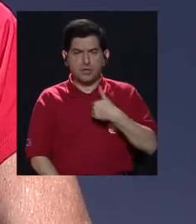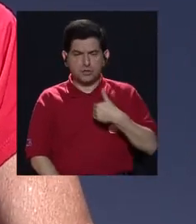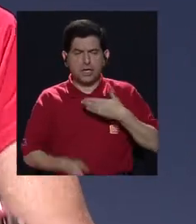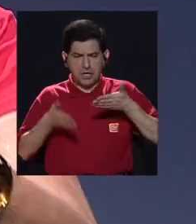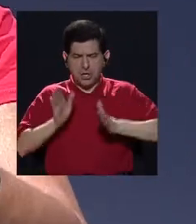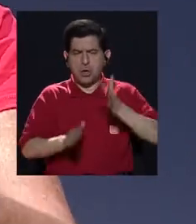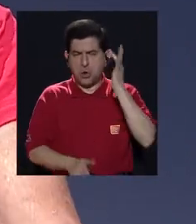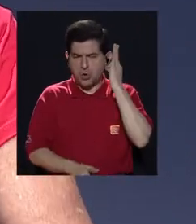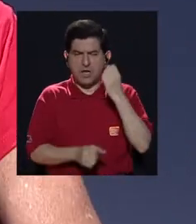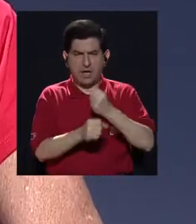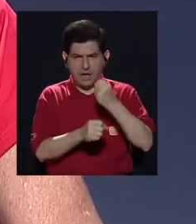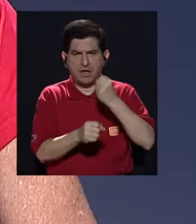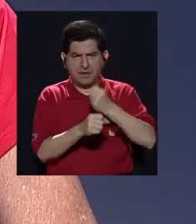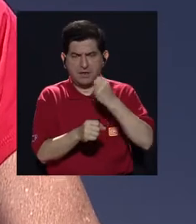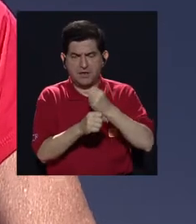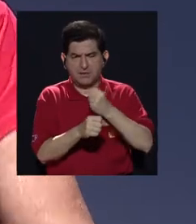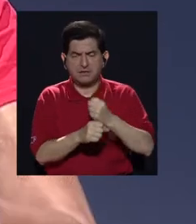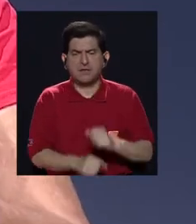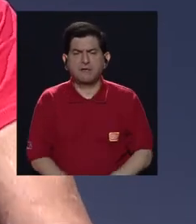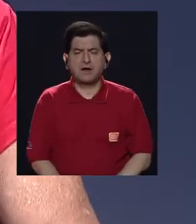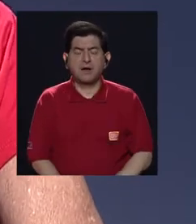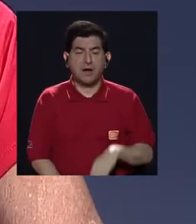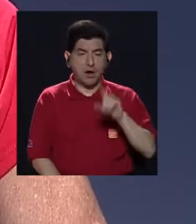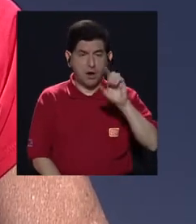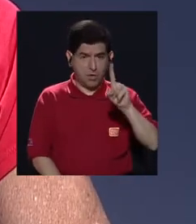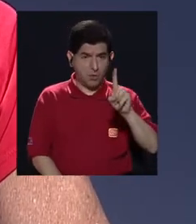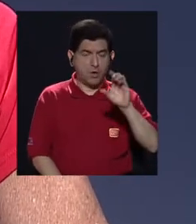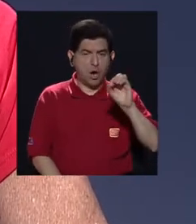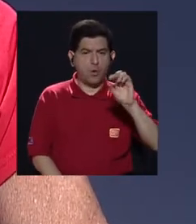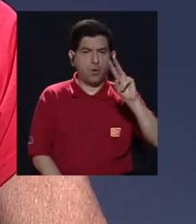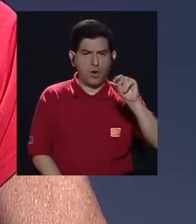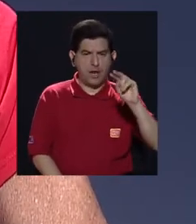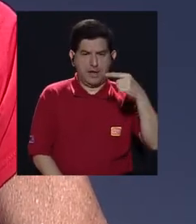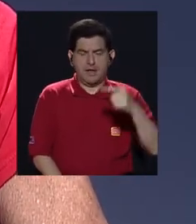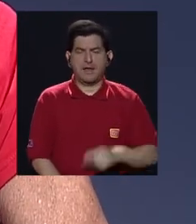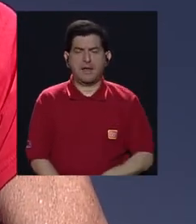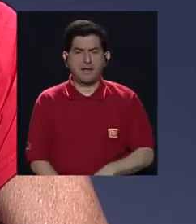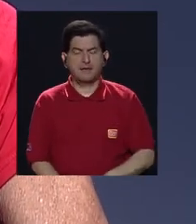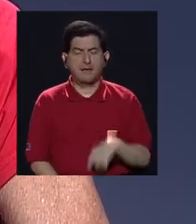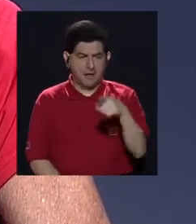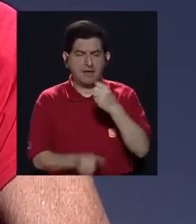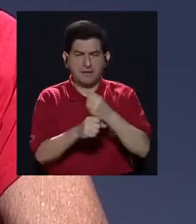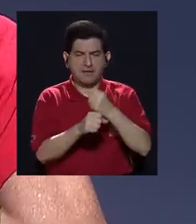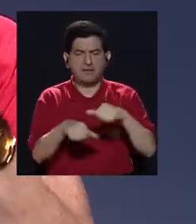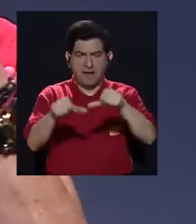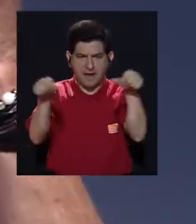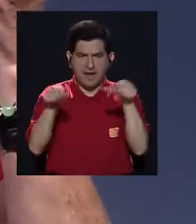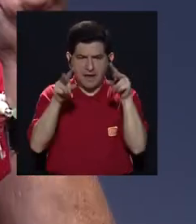si tengo una hija que trabajan tienen su ng y trabajo en valores